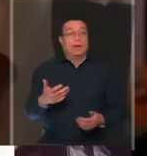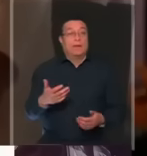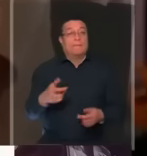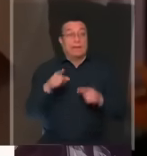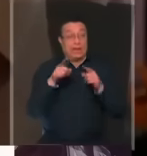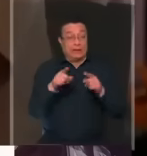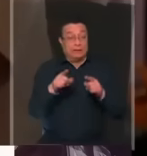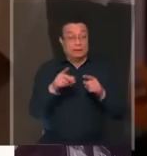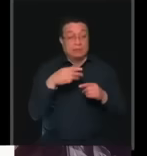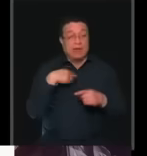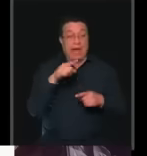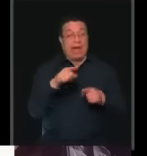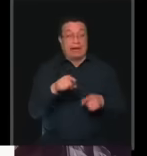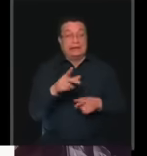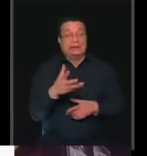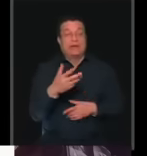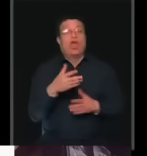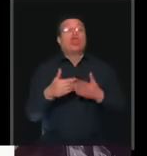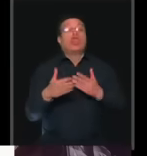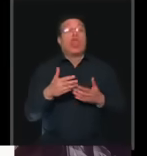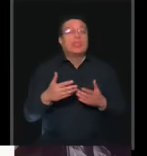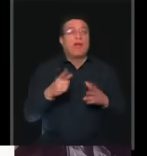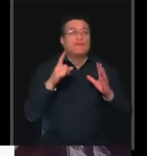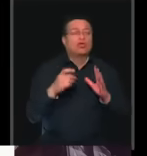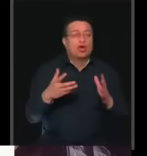De ahí, po.